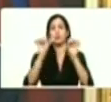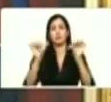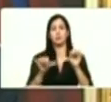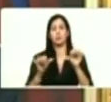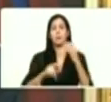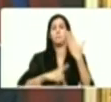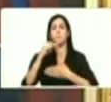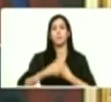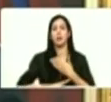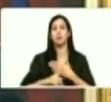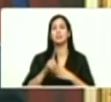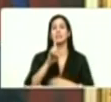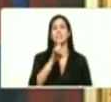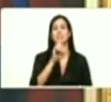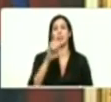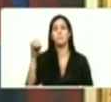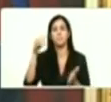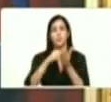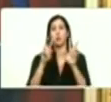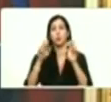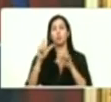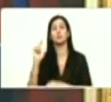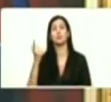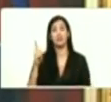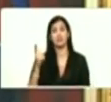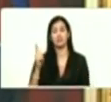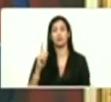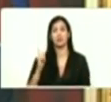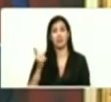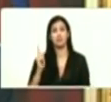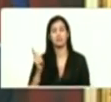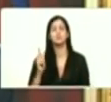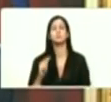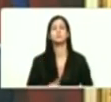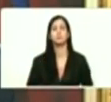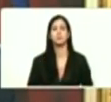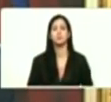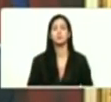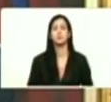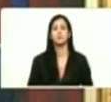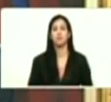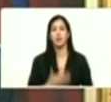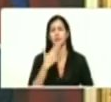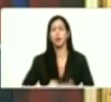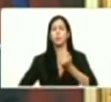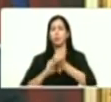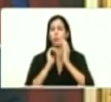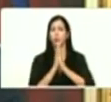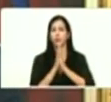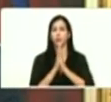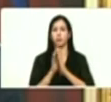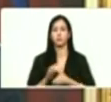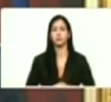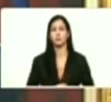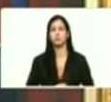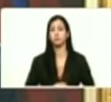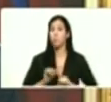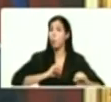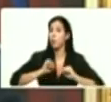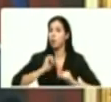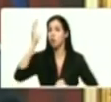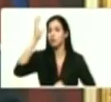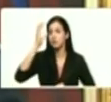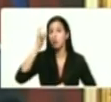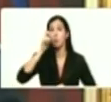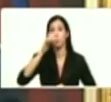de los 100 mil nuevos taxis así que al sector transporte yo le agradezco su apoyo movilizado y consciente al